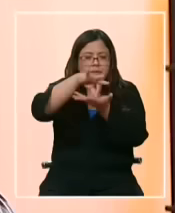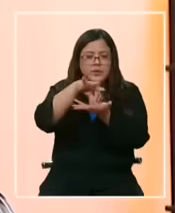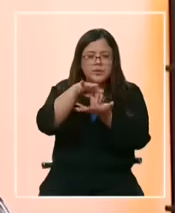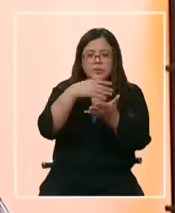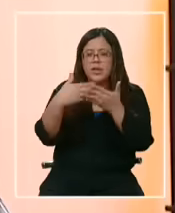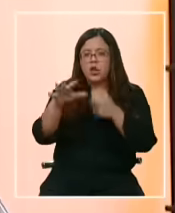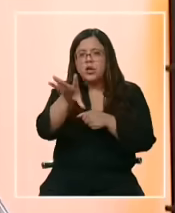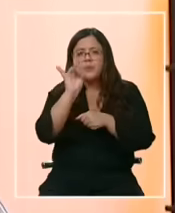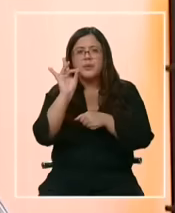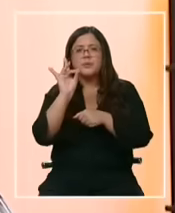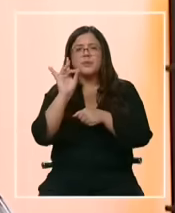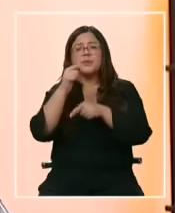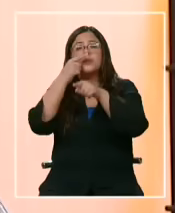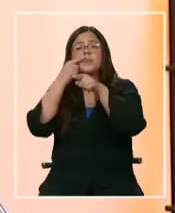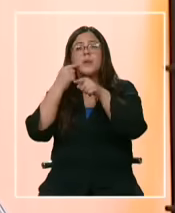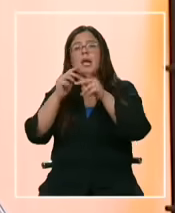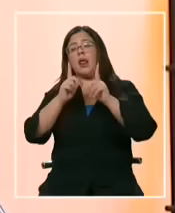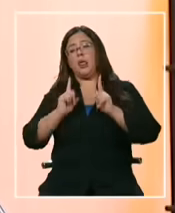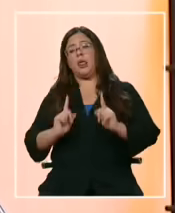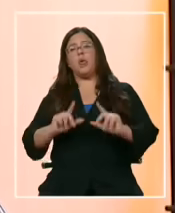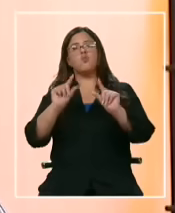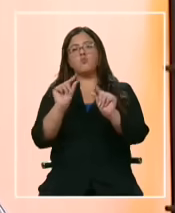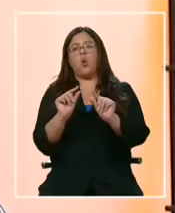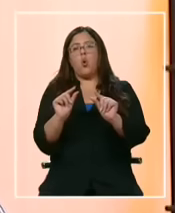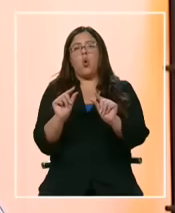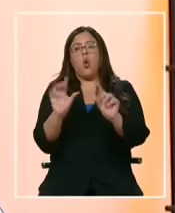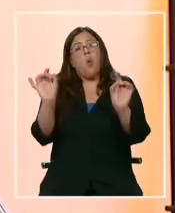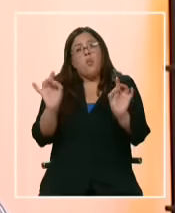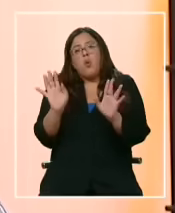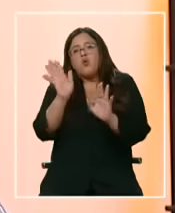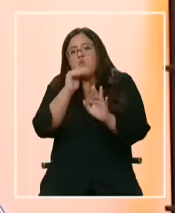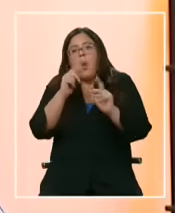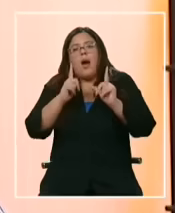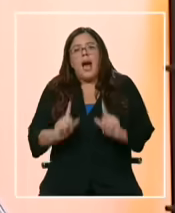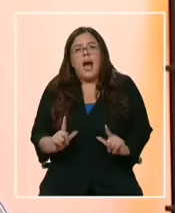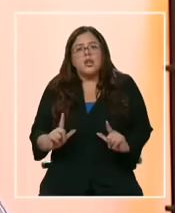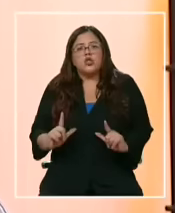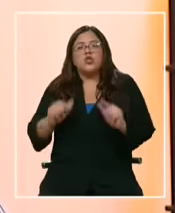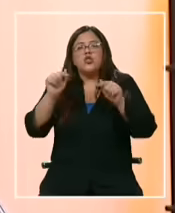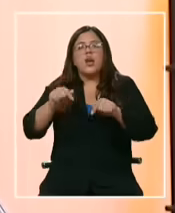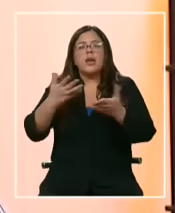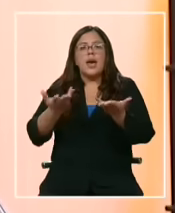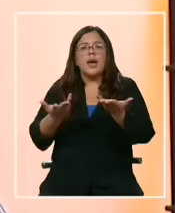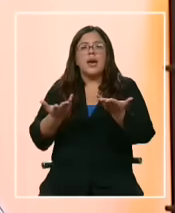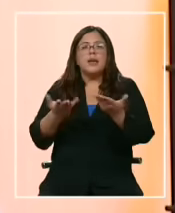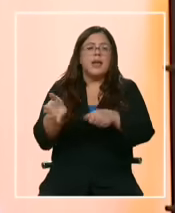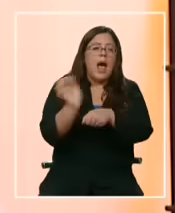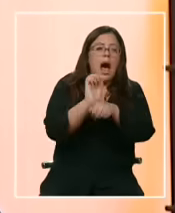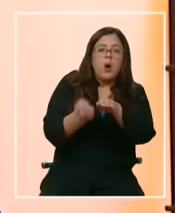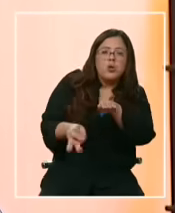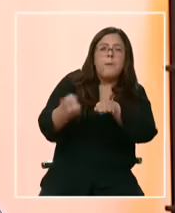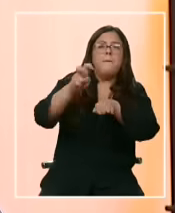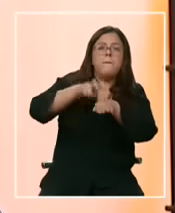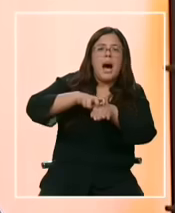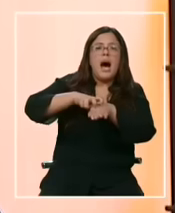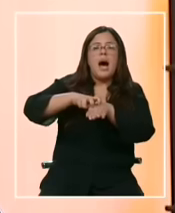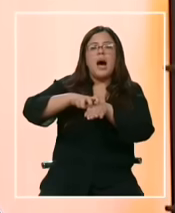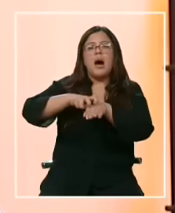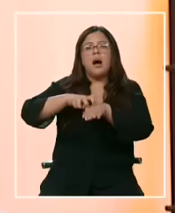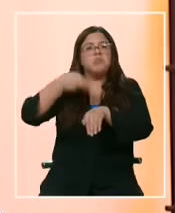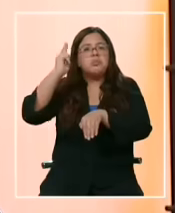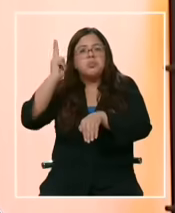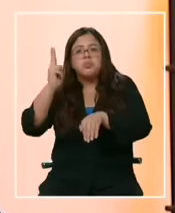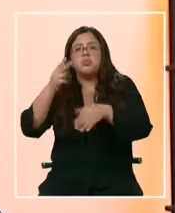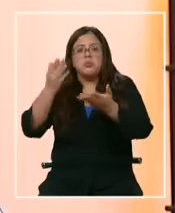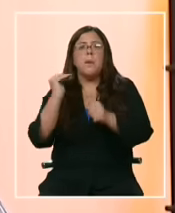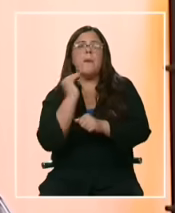él prácticamente no descansaba o descansaba muy poco y y iba tomando locomoción vehículos para efectos de movilizarse